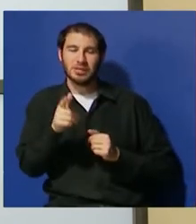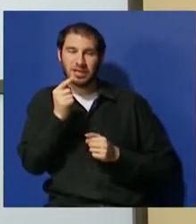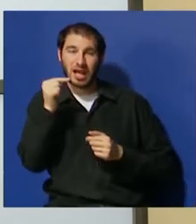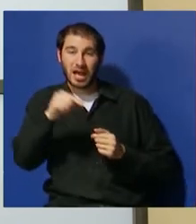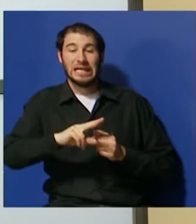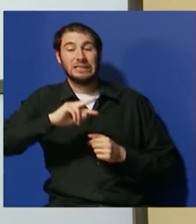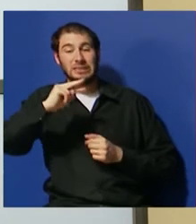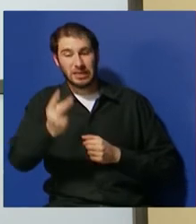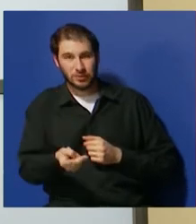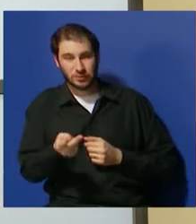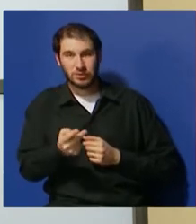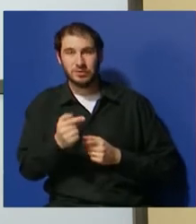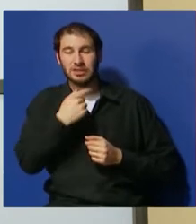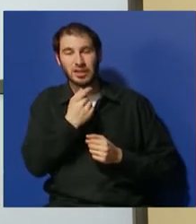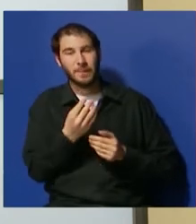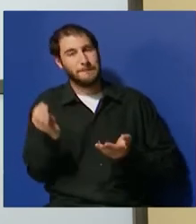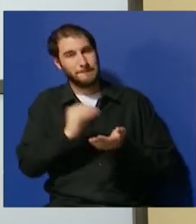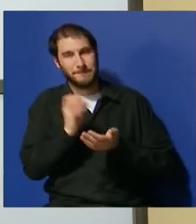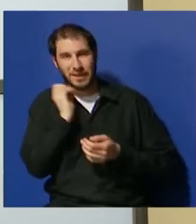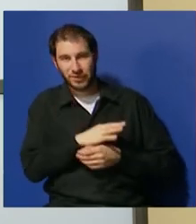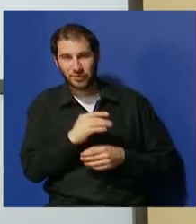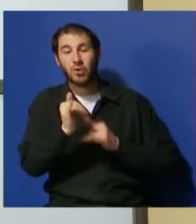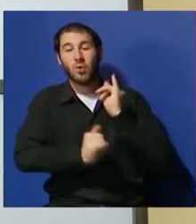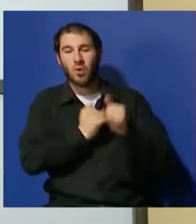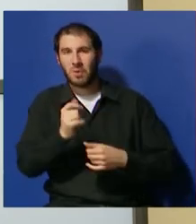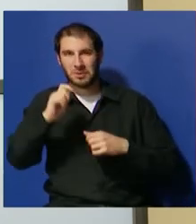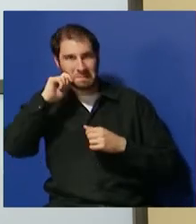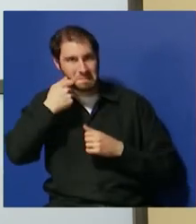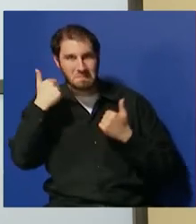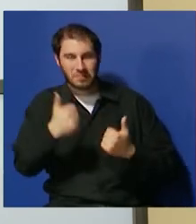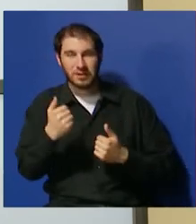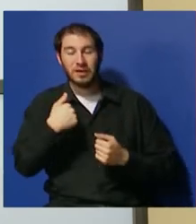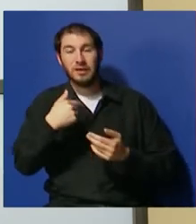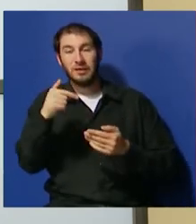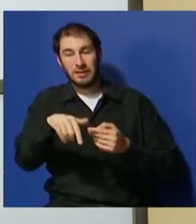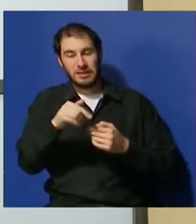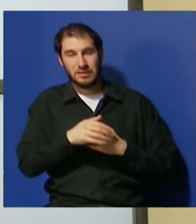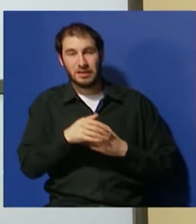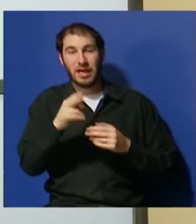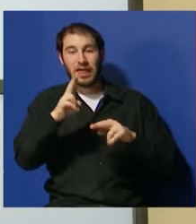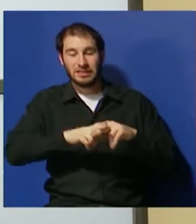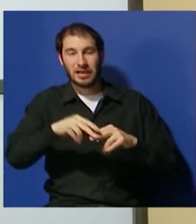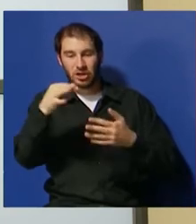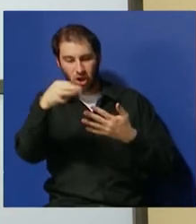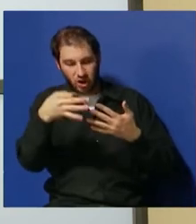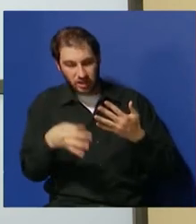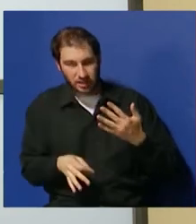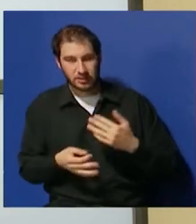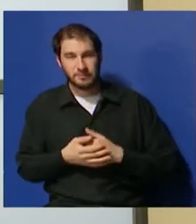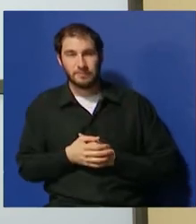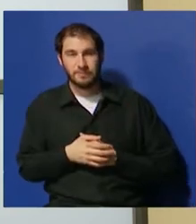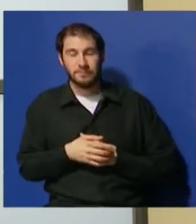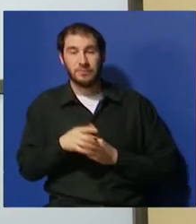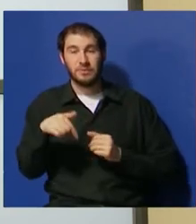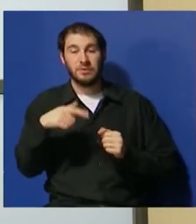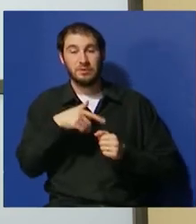en el segundo me quiero lucir un poquito más. Los cuentos están muy, muy buenos. A mí me tocó la parte de editar y de corregirlos. Entonces en el